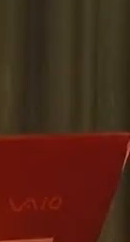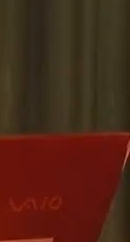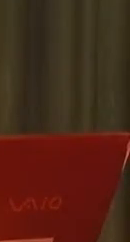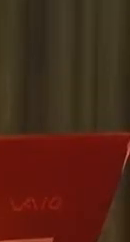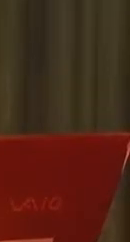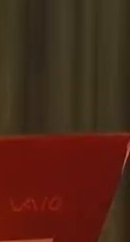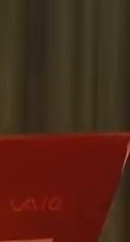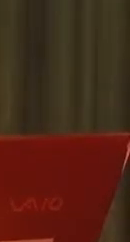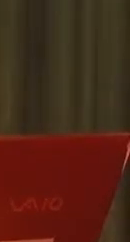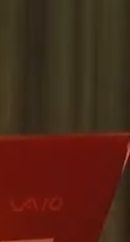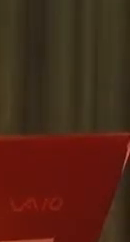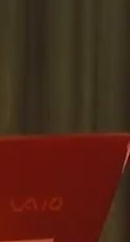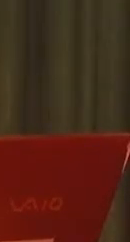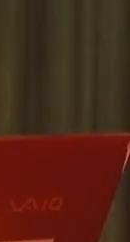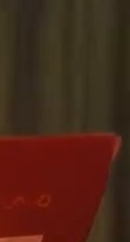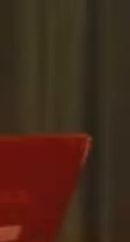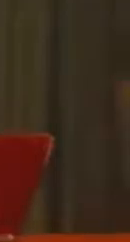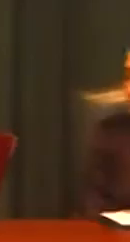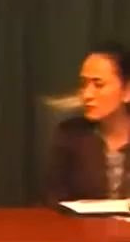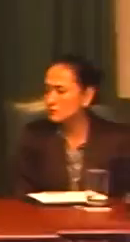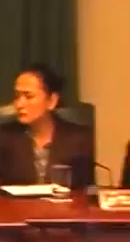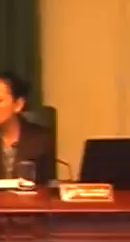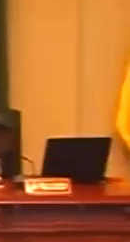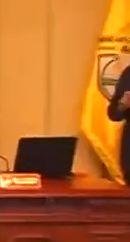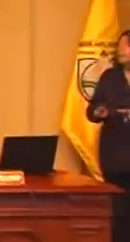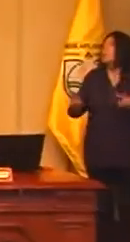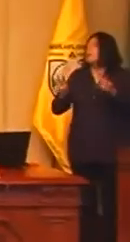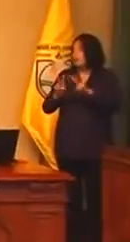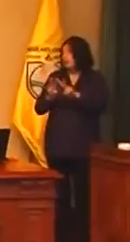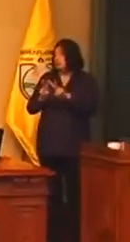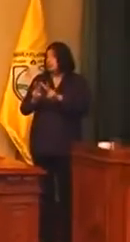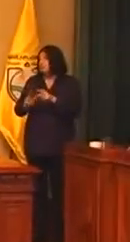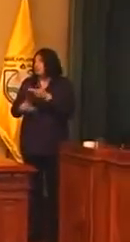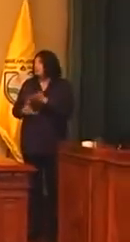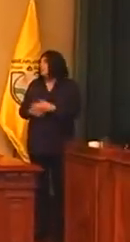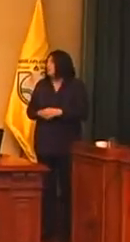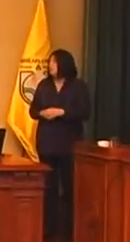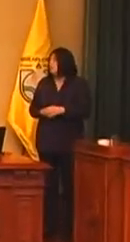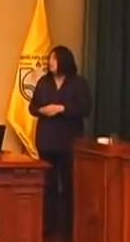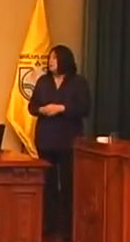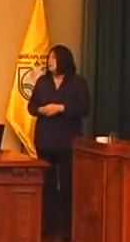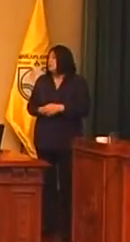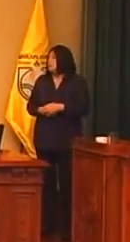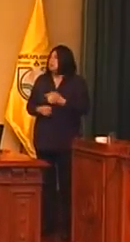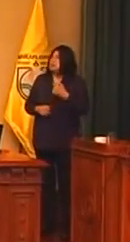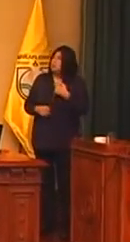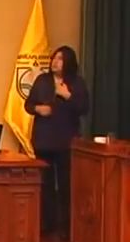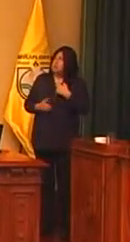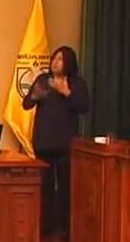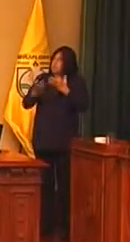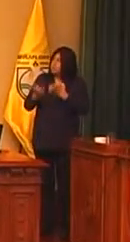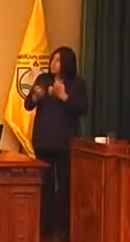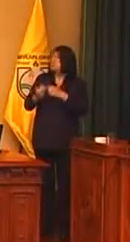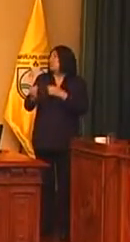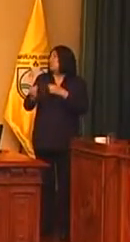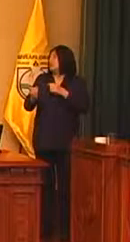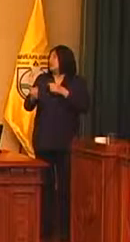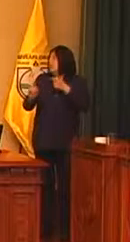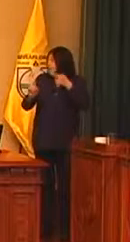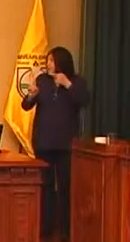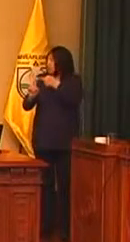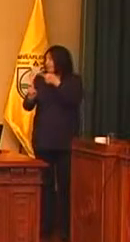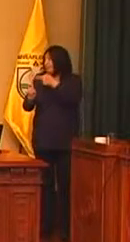la intervención, que creo que es muy valiosa, sin duda. Y lo que yo quiero resaltar es que esta es